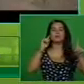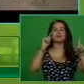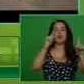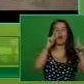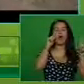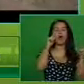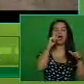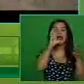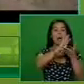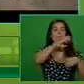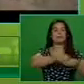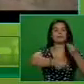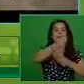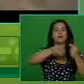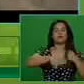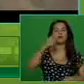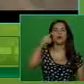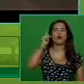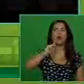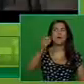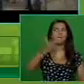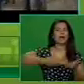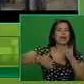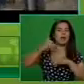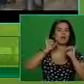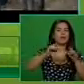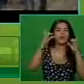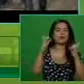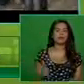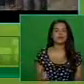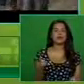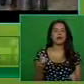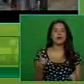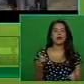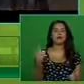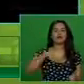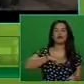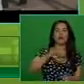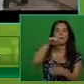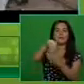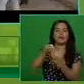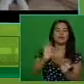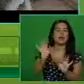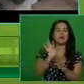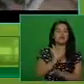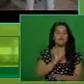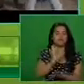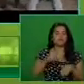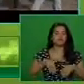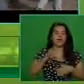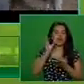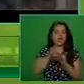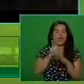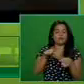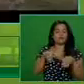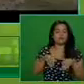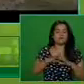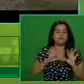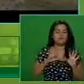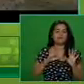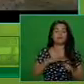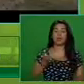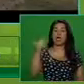mercado haga y tome las decisiones por nosotros. Pues entonces, no, aquí en los años